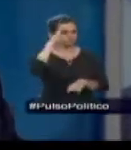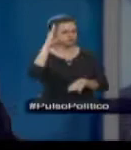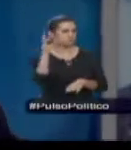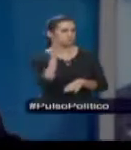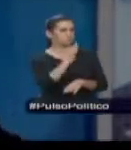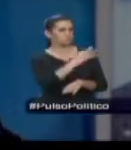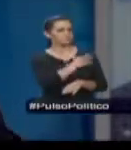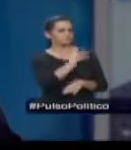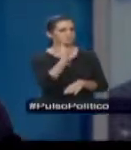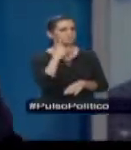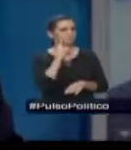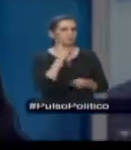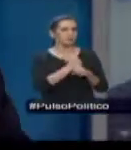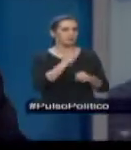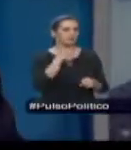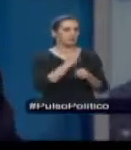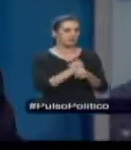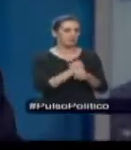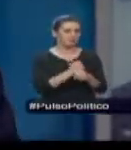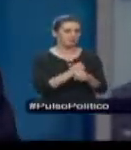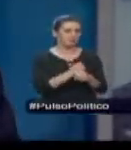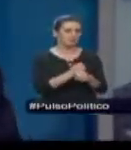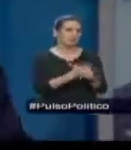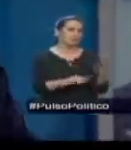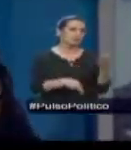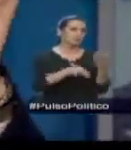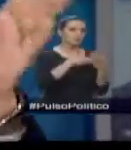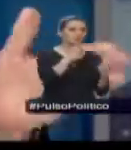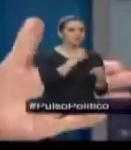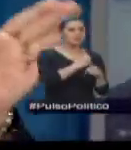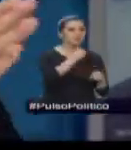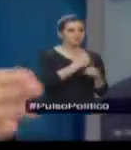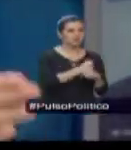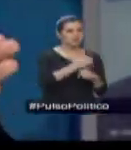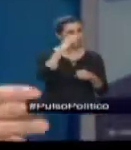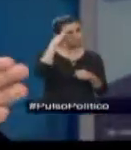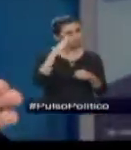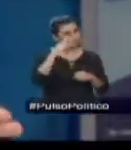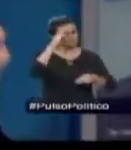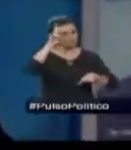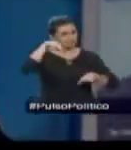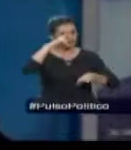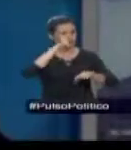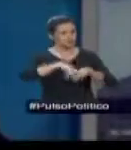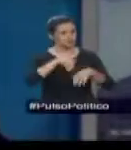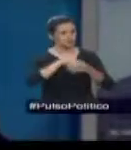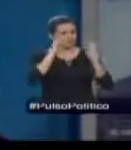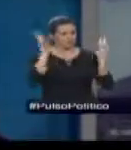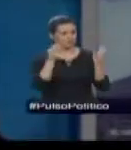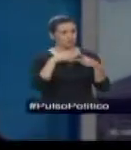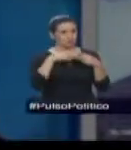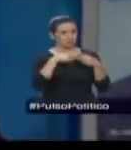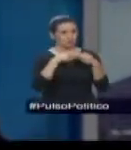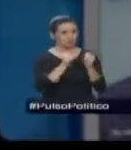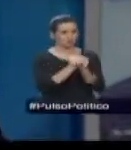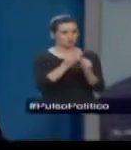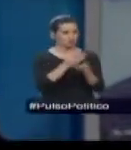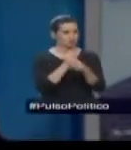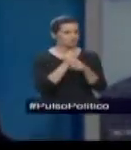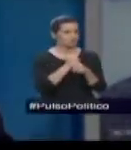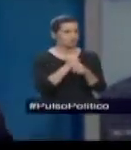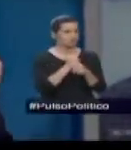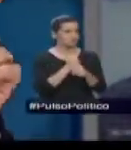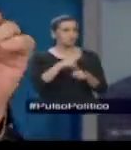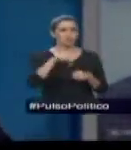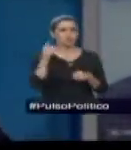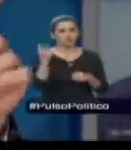para trabajos de complementar el servicio de la policía nacional en temas relacionados con la seguridad nacional y